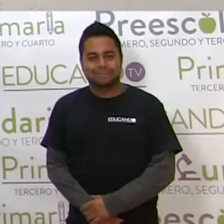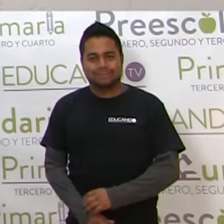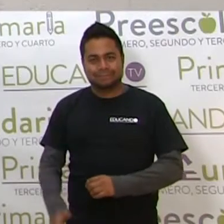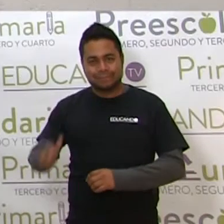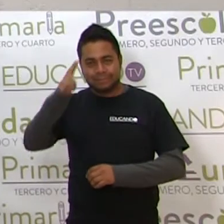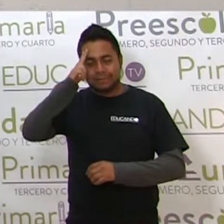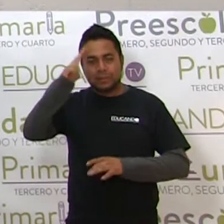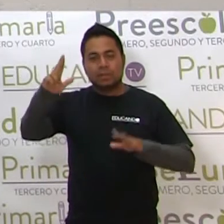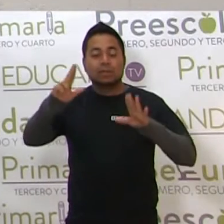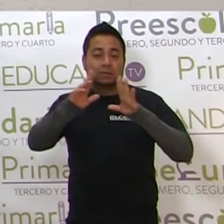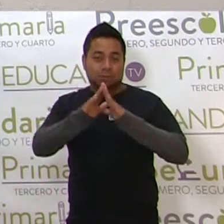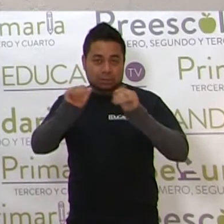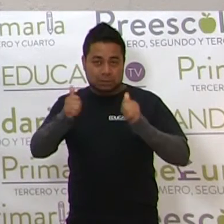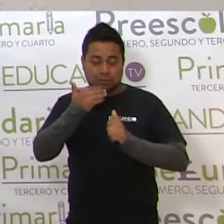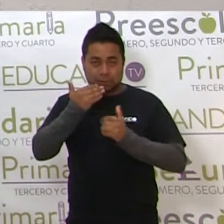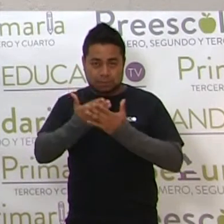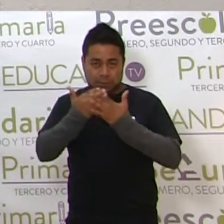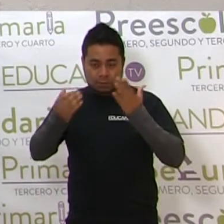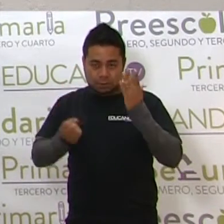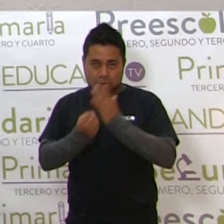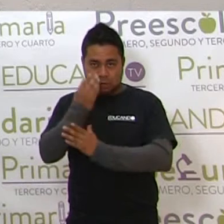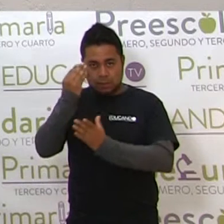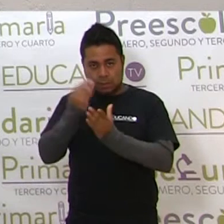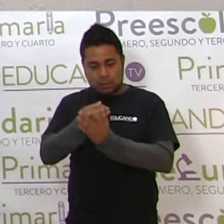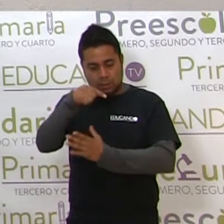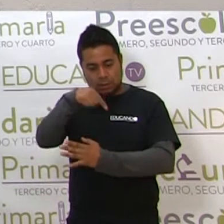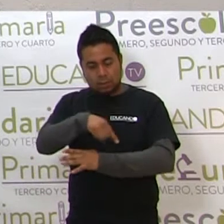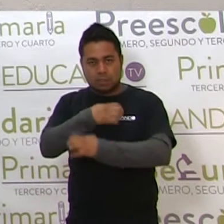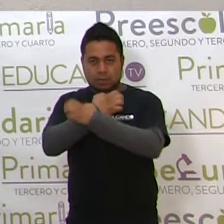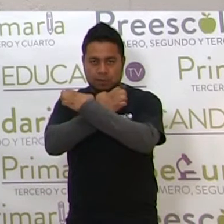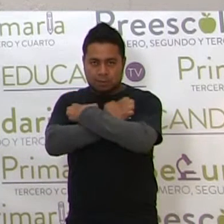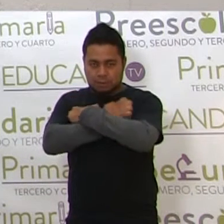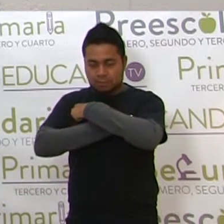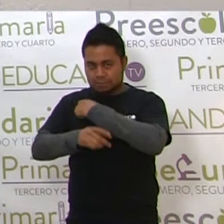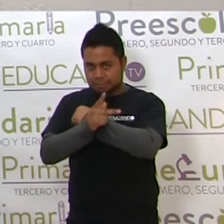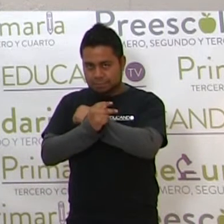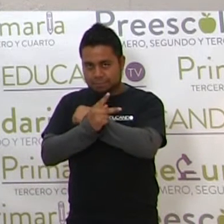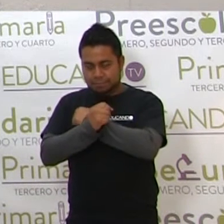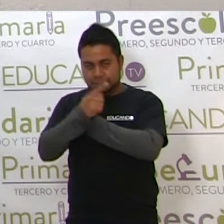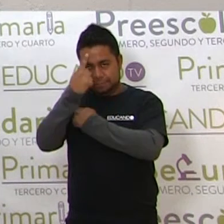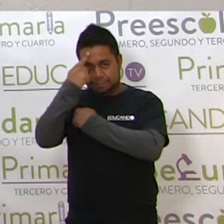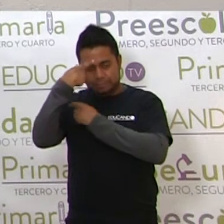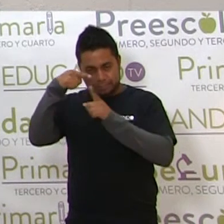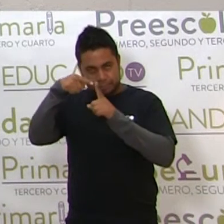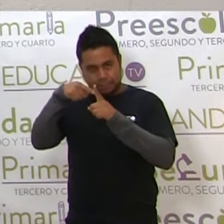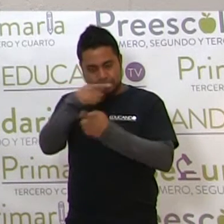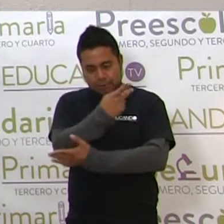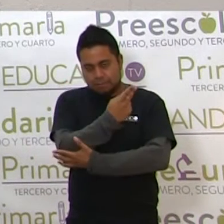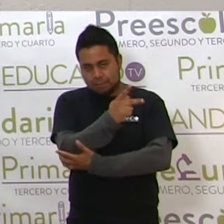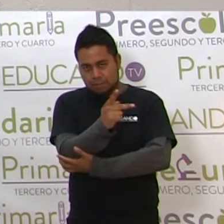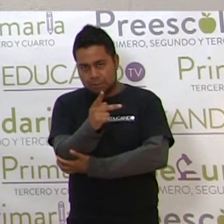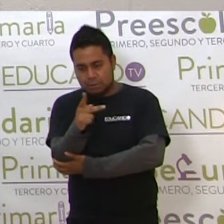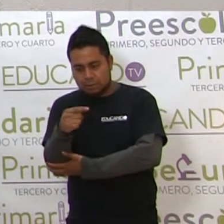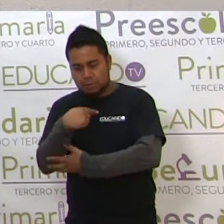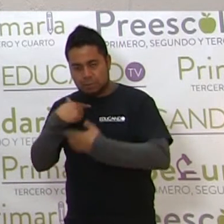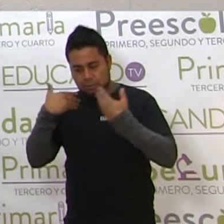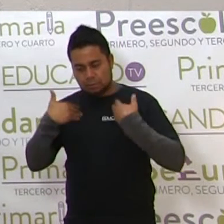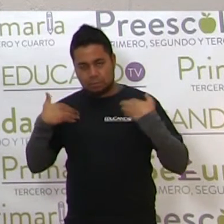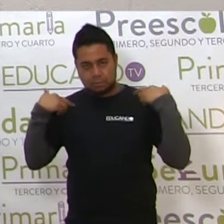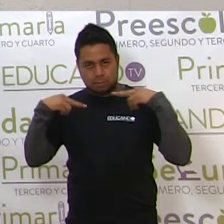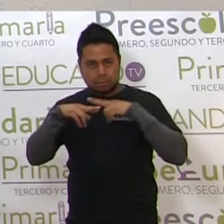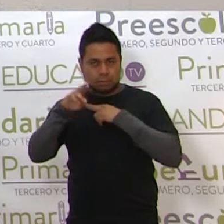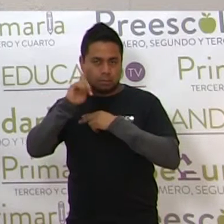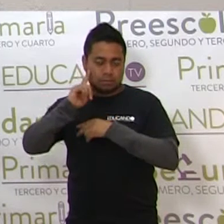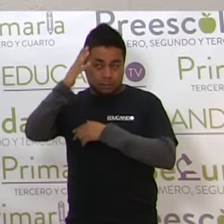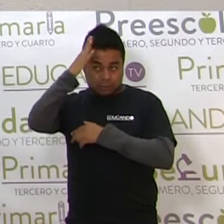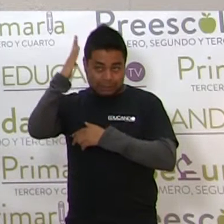Hola Qué tal cómo están Bienvenidos a una nueva sesión aquí en TV para el nivel de preescolar yo soy la maestra blanca